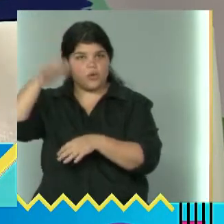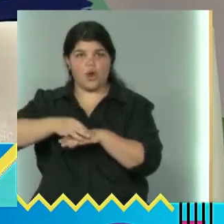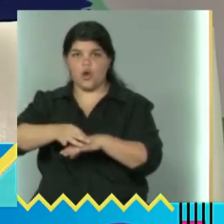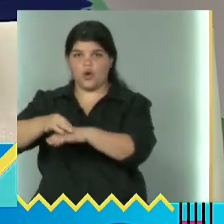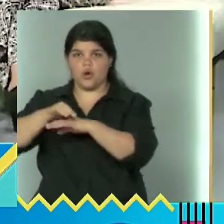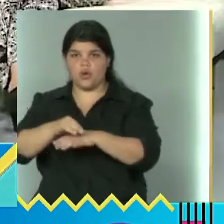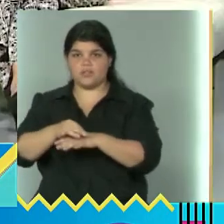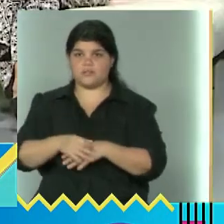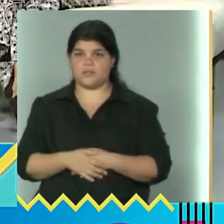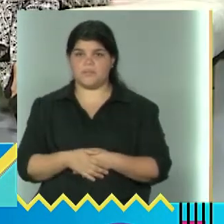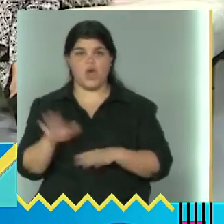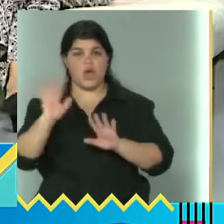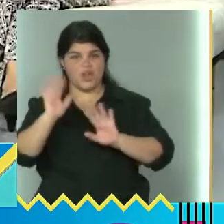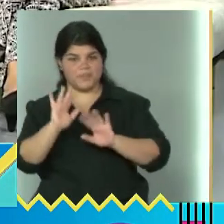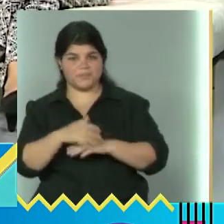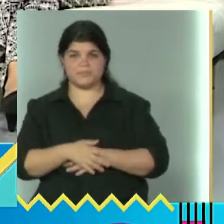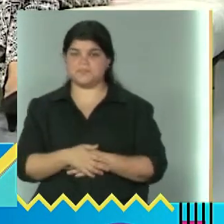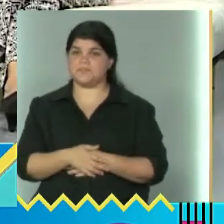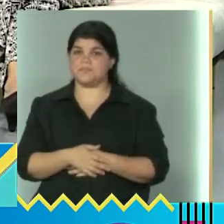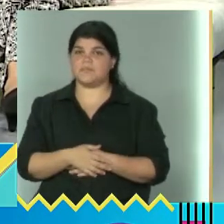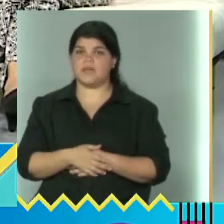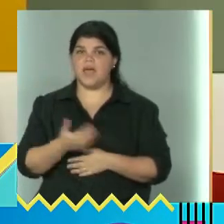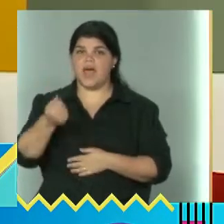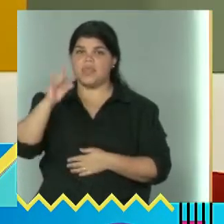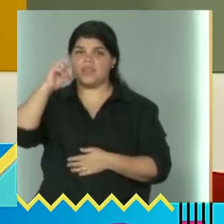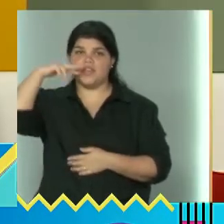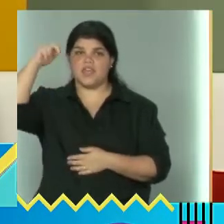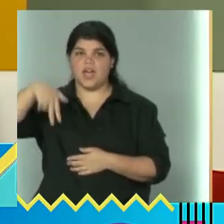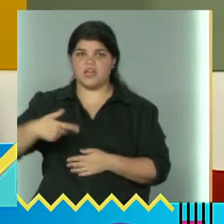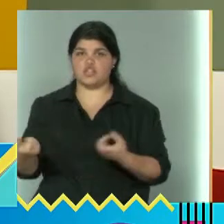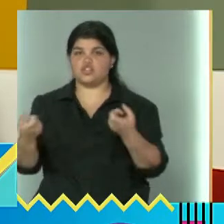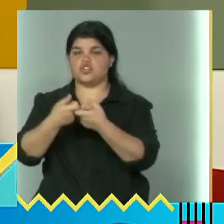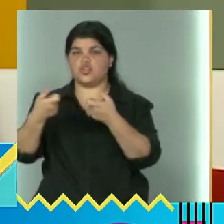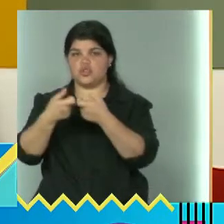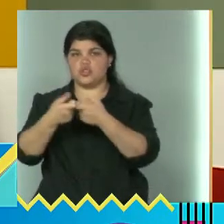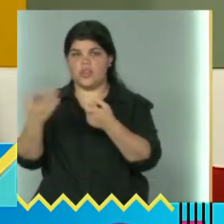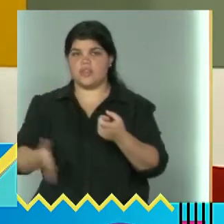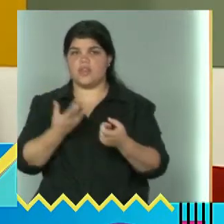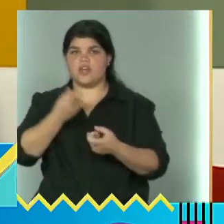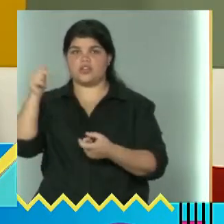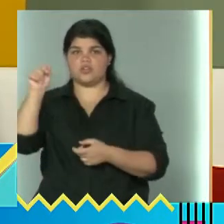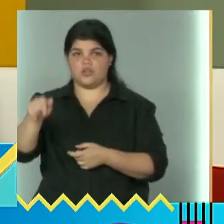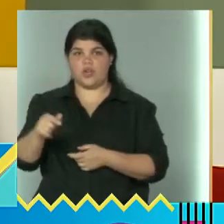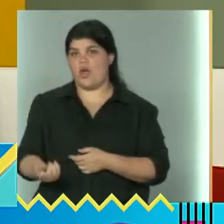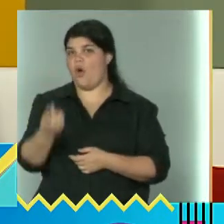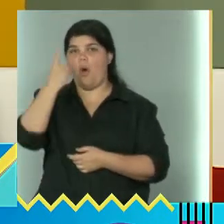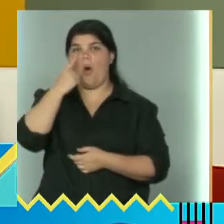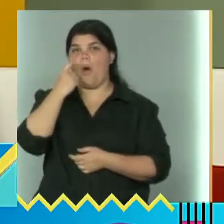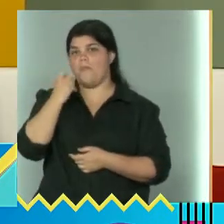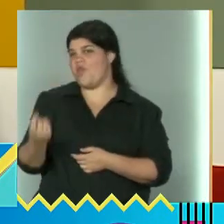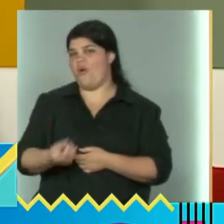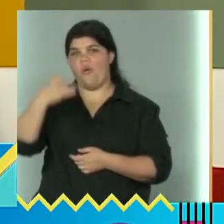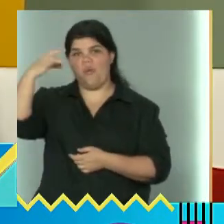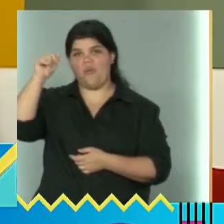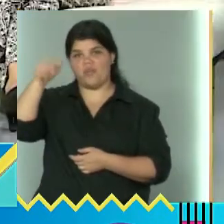Hola. Y Adrián Viani, socio y director de Coaching Mendoza, que le toca ser el hombre entre todas las mujeres. ¿Cómo va, Adrián? Muy buenas